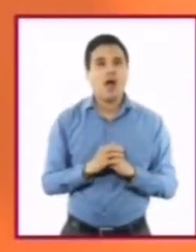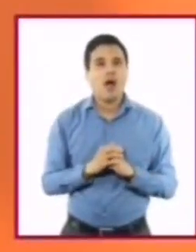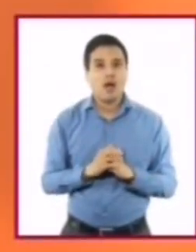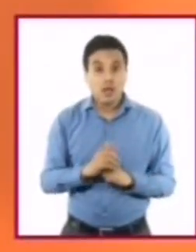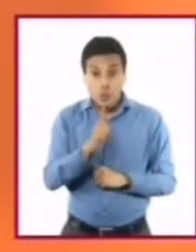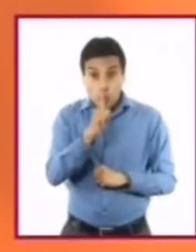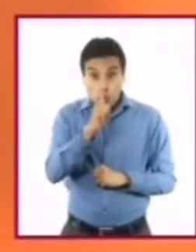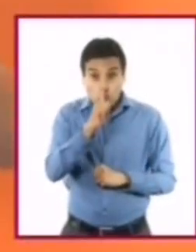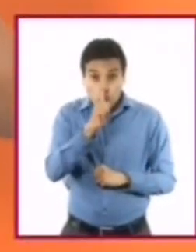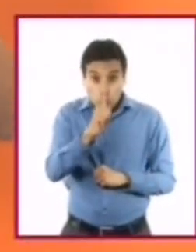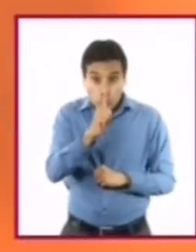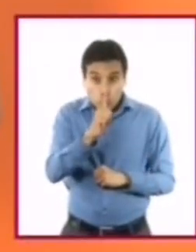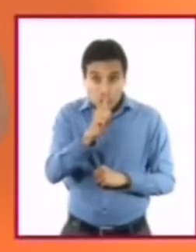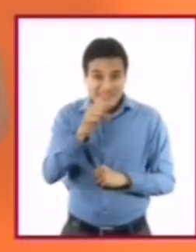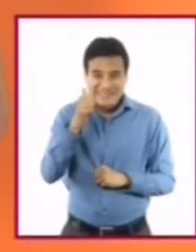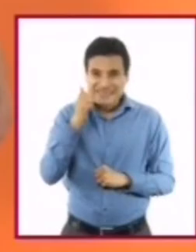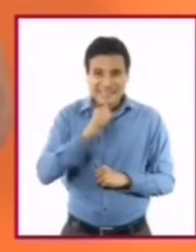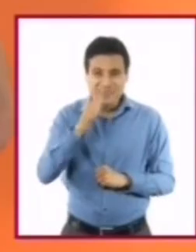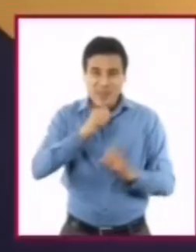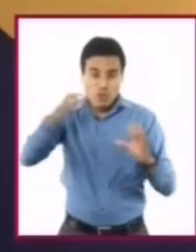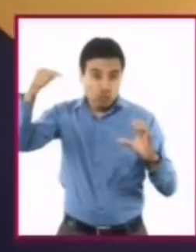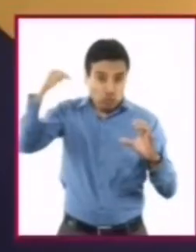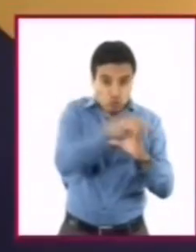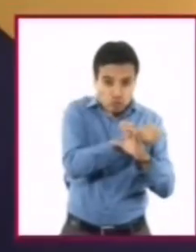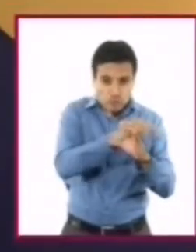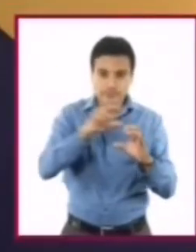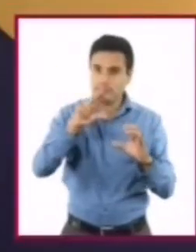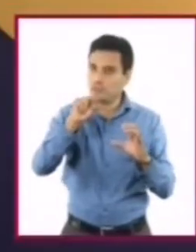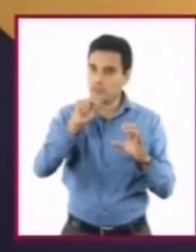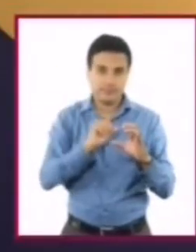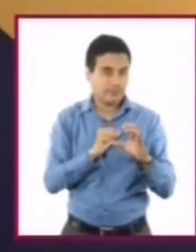no siempre se mueve en trayectorias rectilíneas?